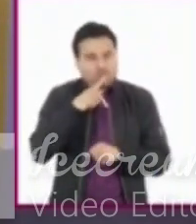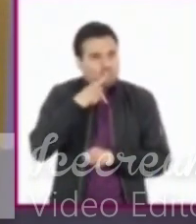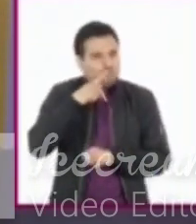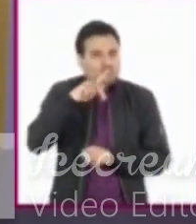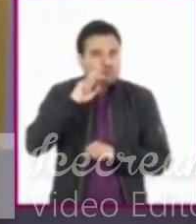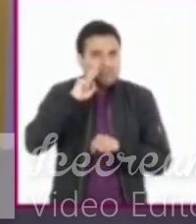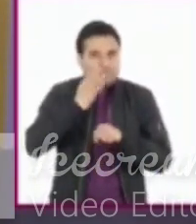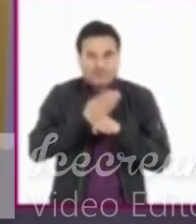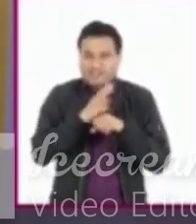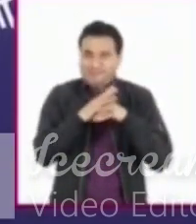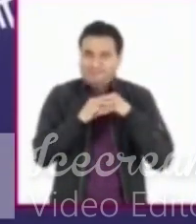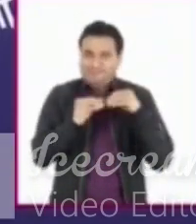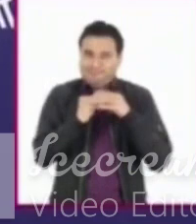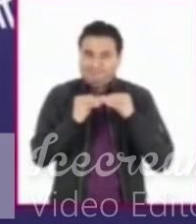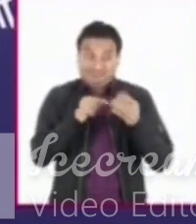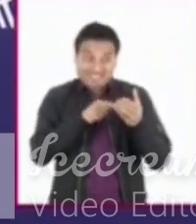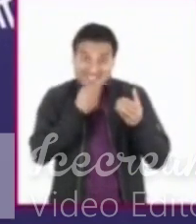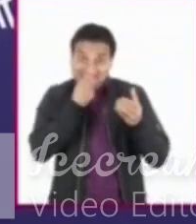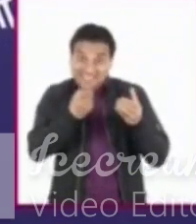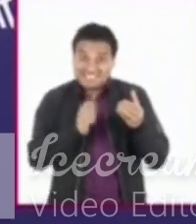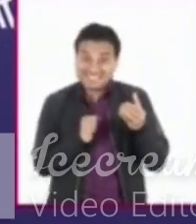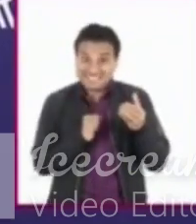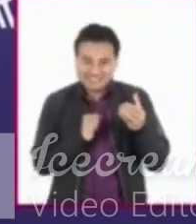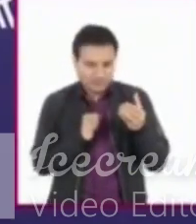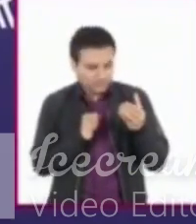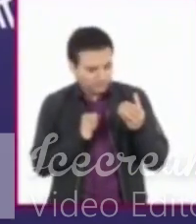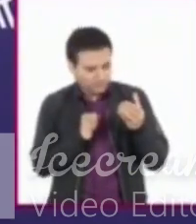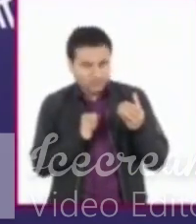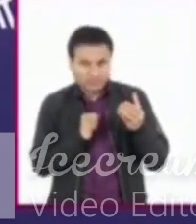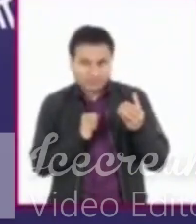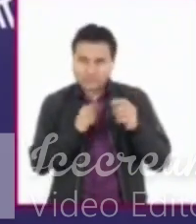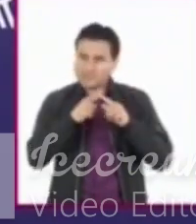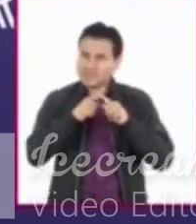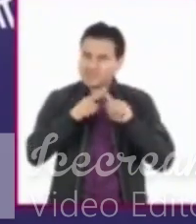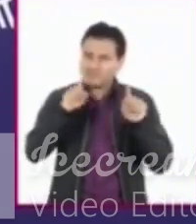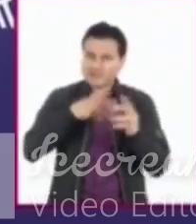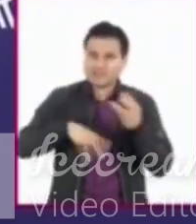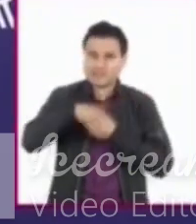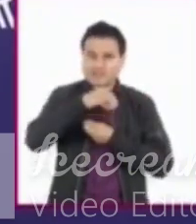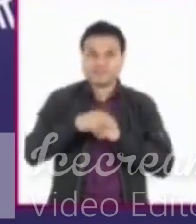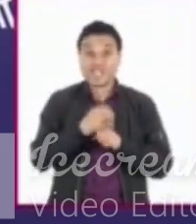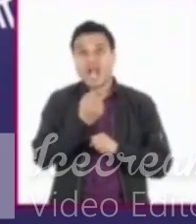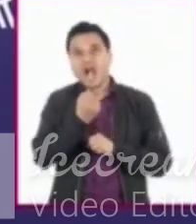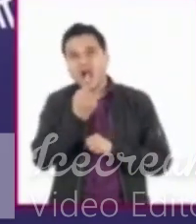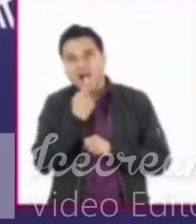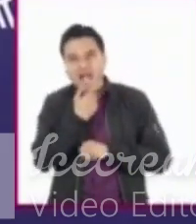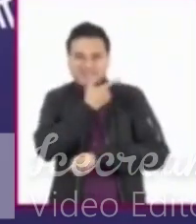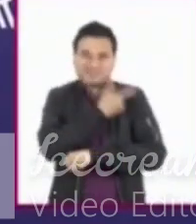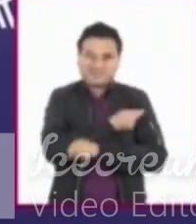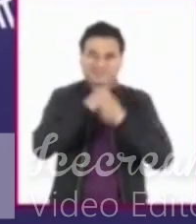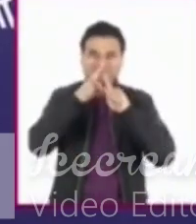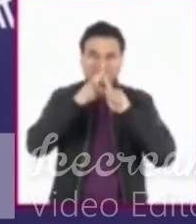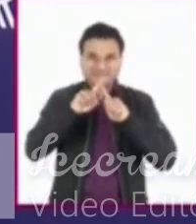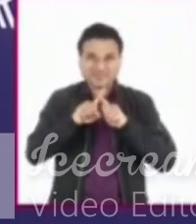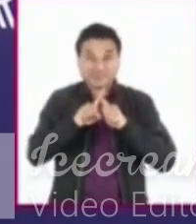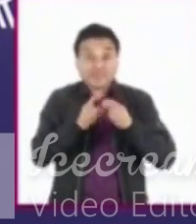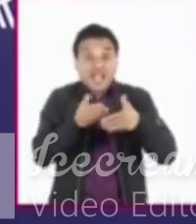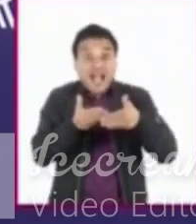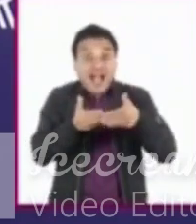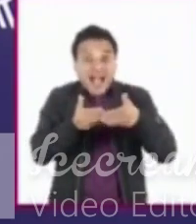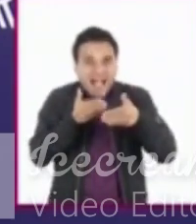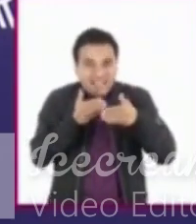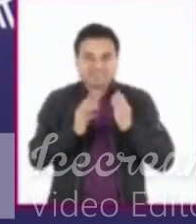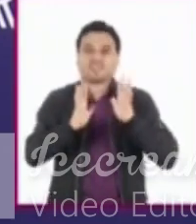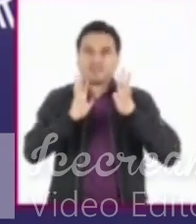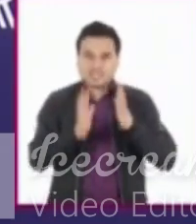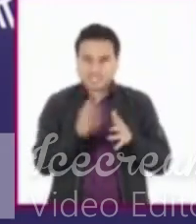o lo recomiende. En cambio, los medicamentos que circulan tuvieron una supervisión antes de salir a